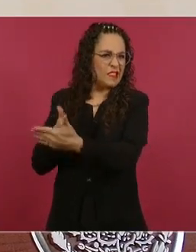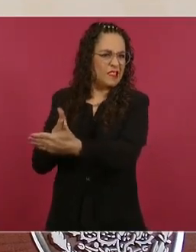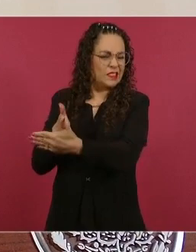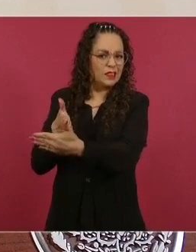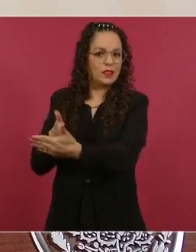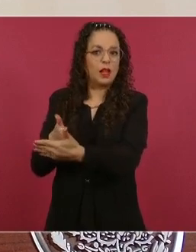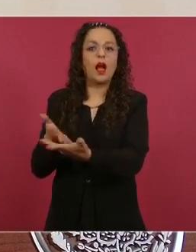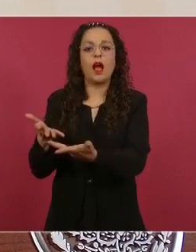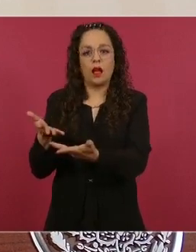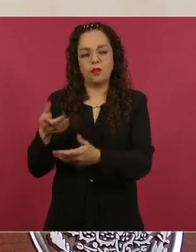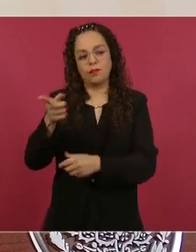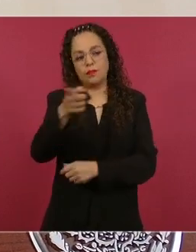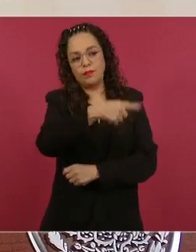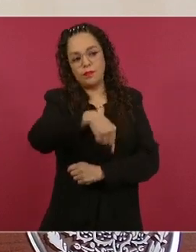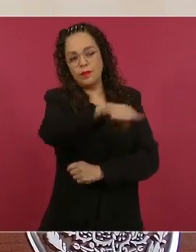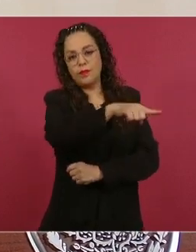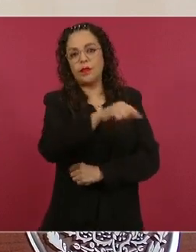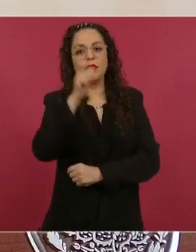provecho